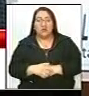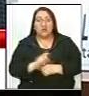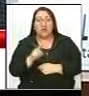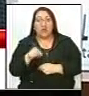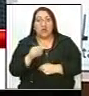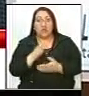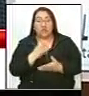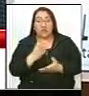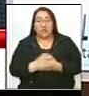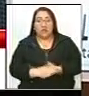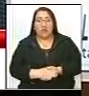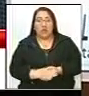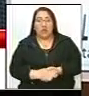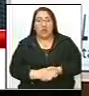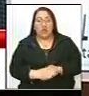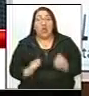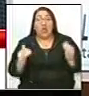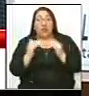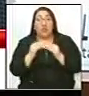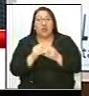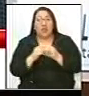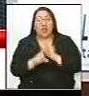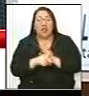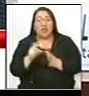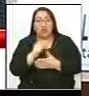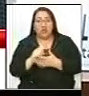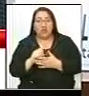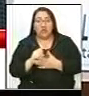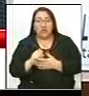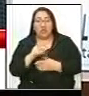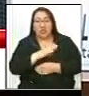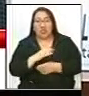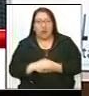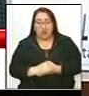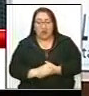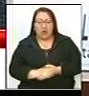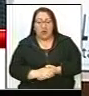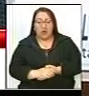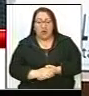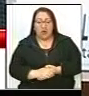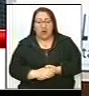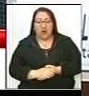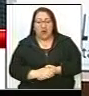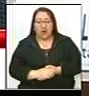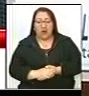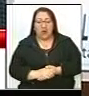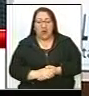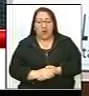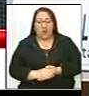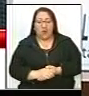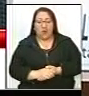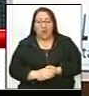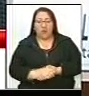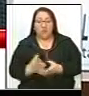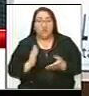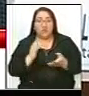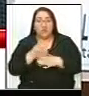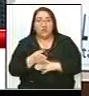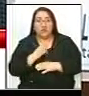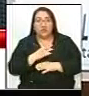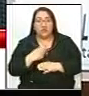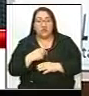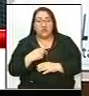esta situación, al igual que una ley de contratación en el Estado, como funciona, donde se incorpora dinero del Estado,